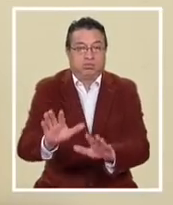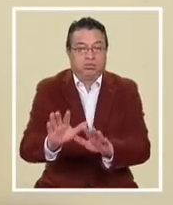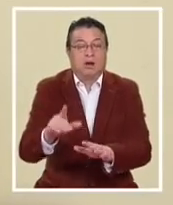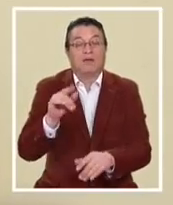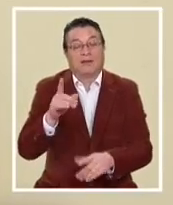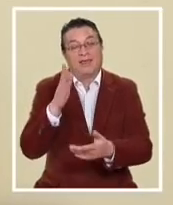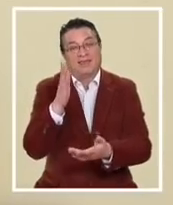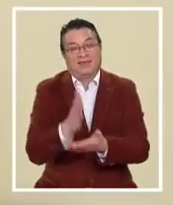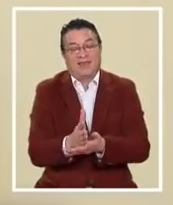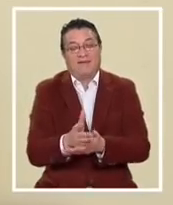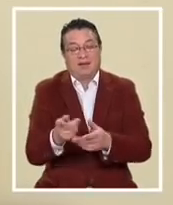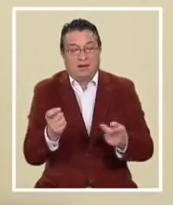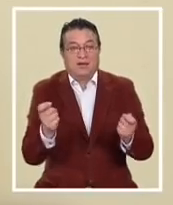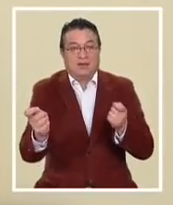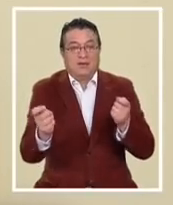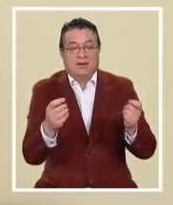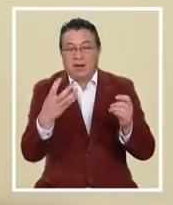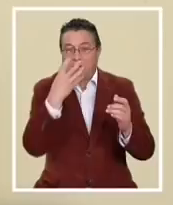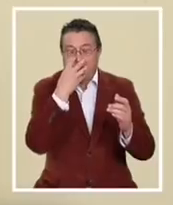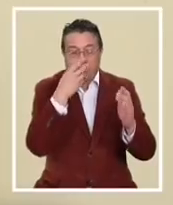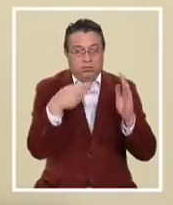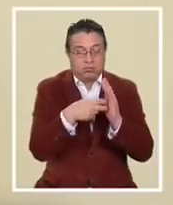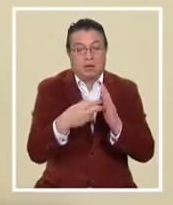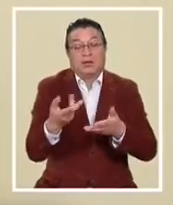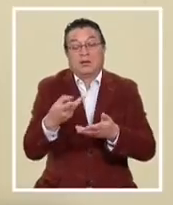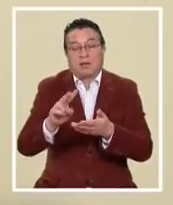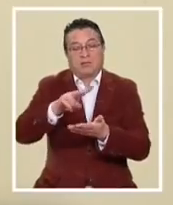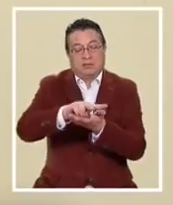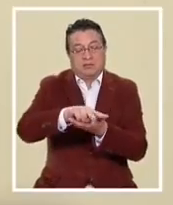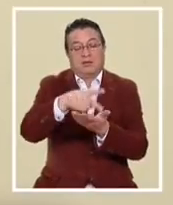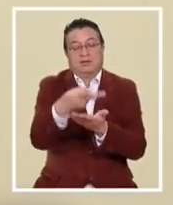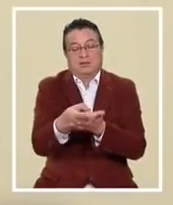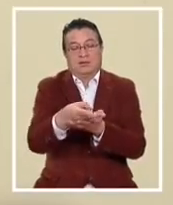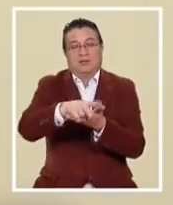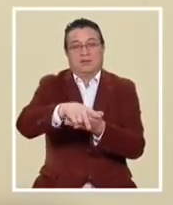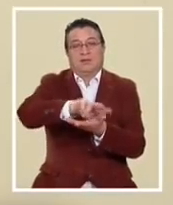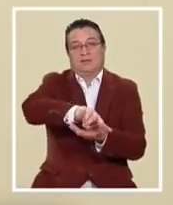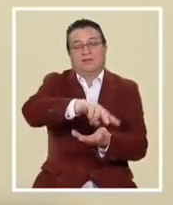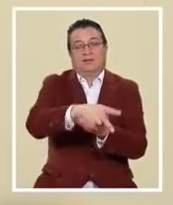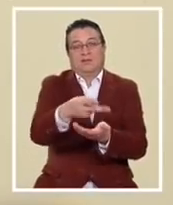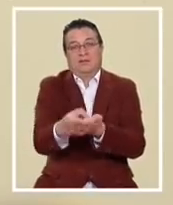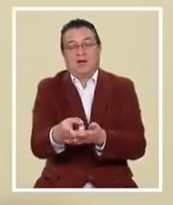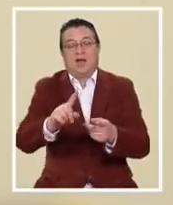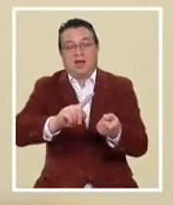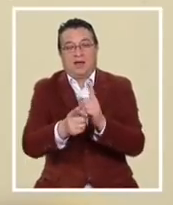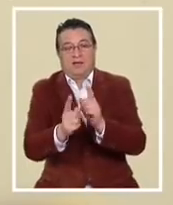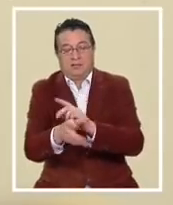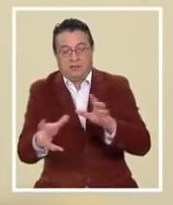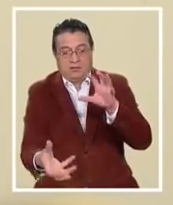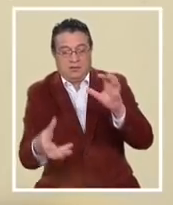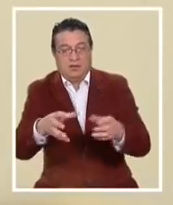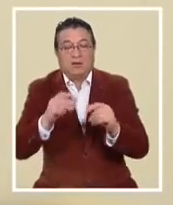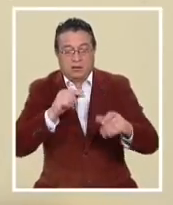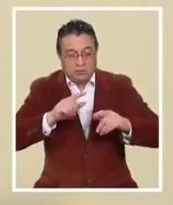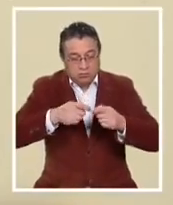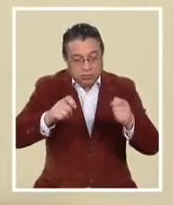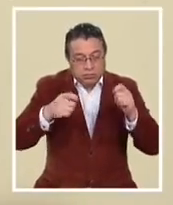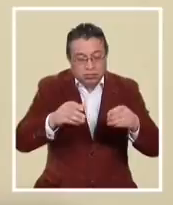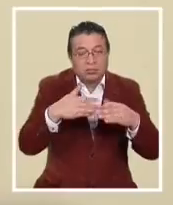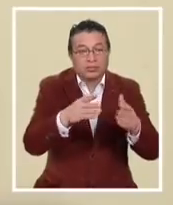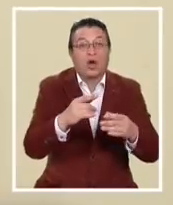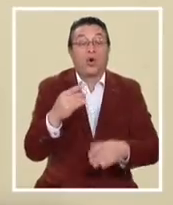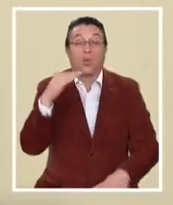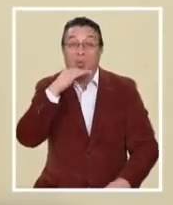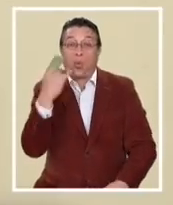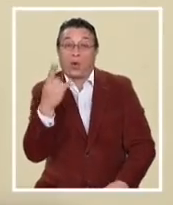que, además de manejar el ventilador, tienen que cambiarlos de posición y tienen que hacerse cargo de una cantidad de tratamientos que en la urgencia no